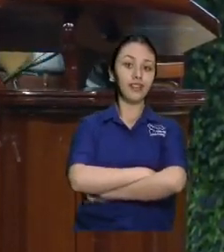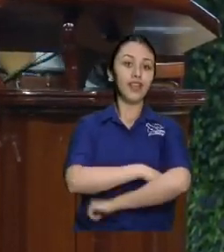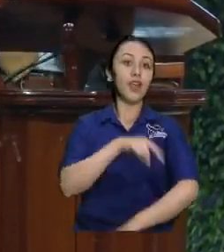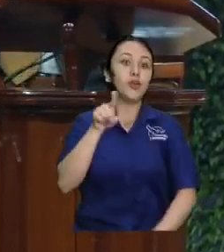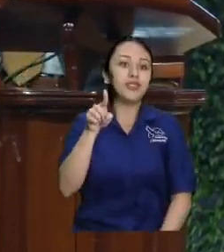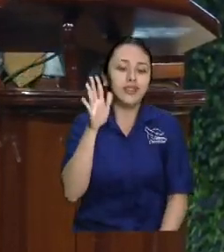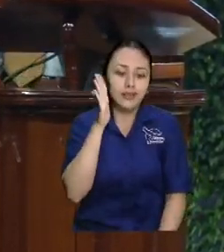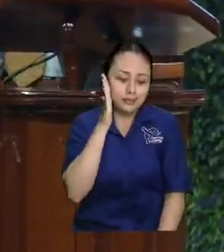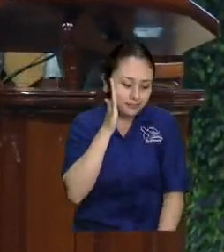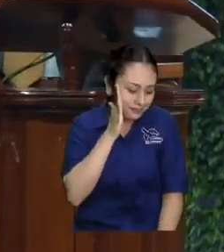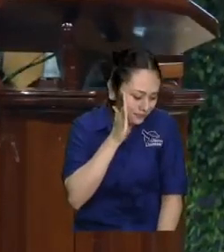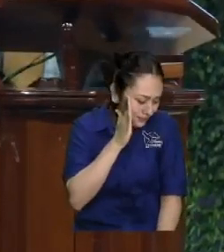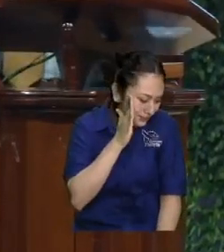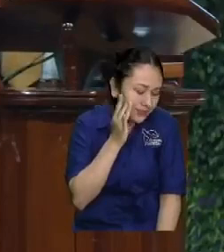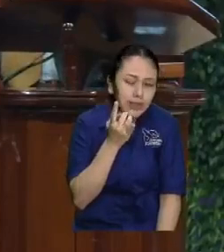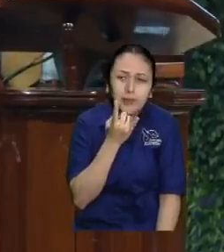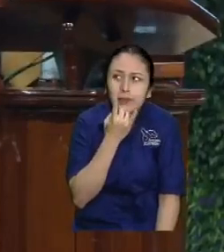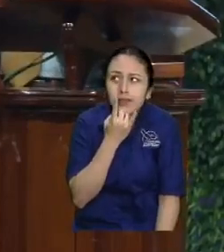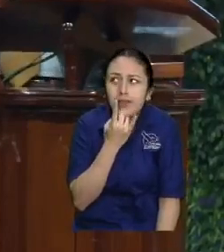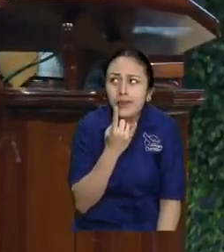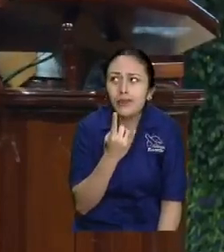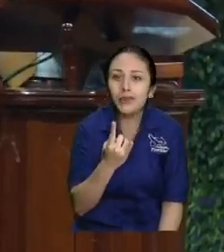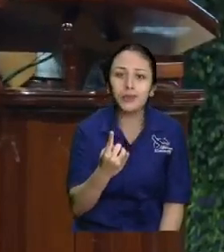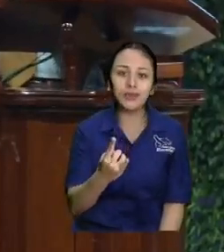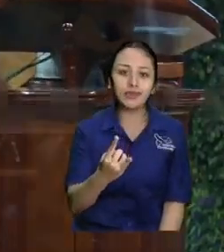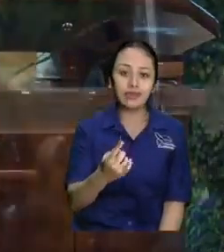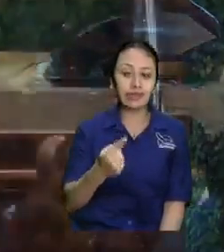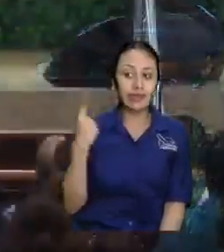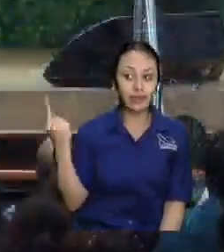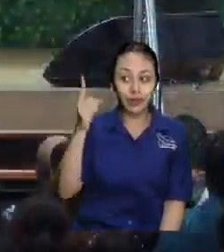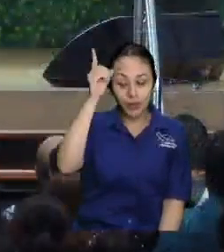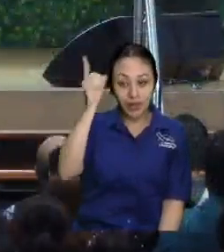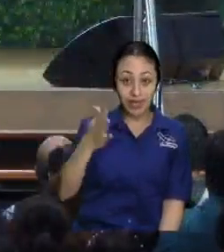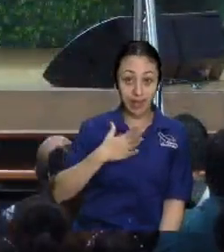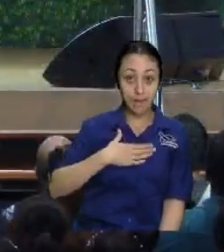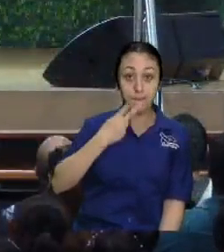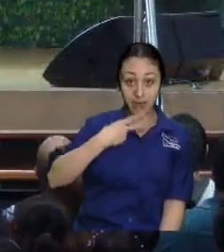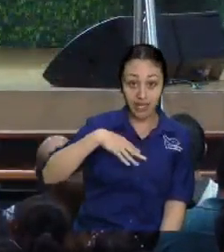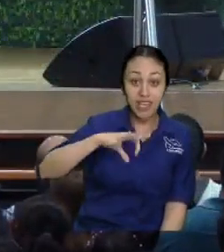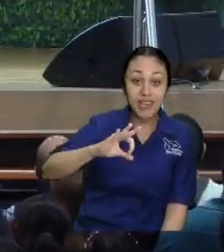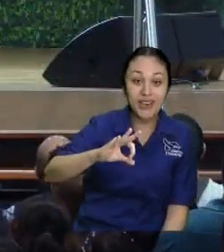Ay, apóstol, perdone, pero es que todo el día pasa donde mi suegra.